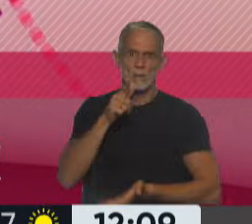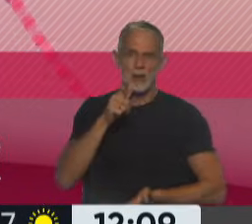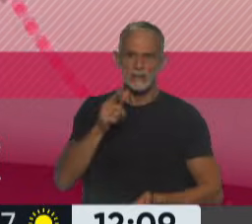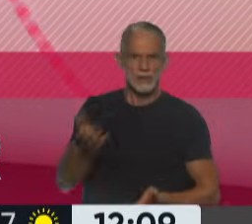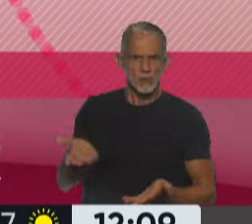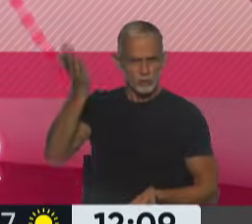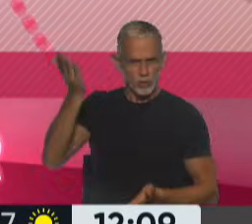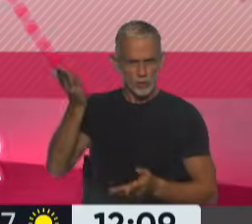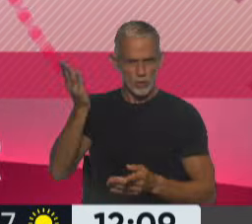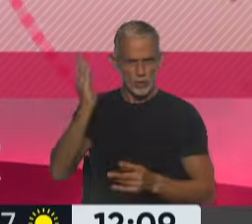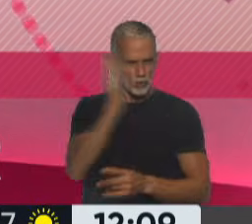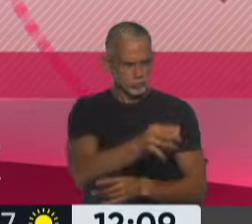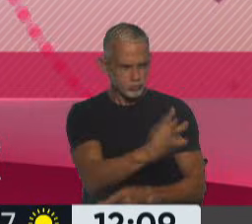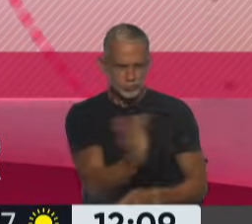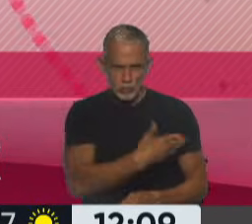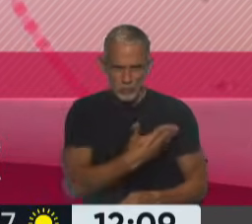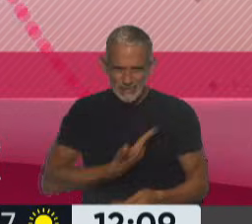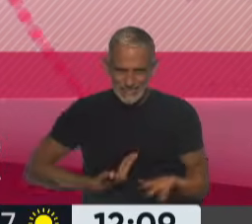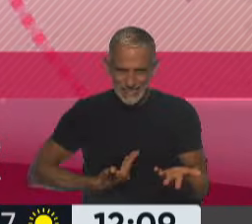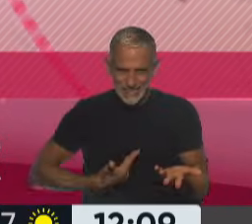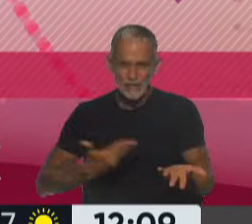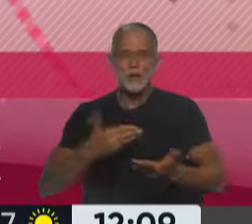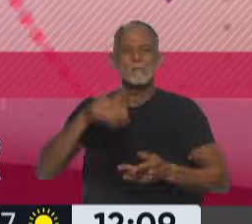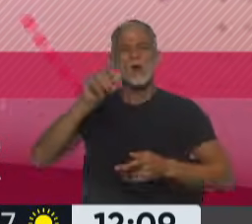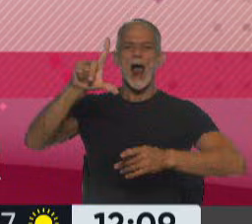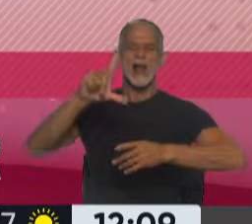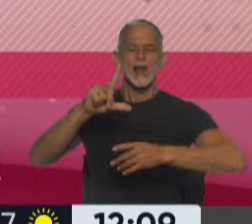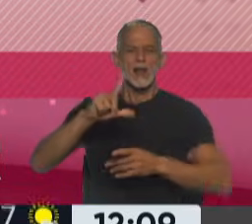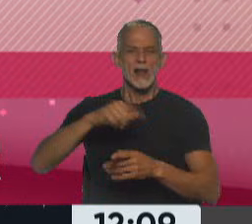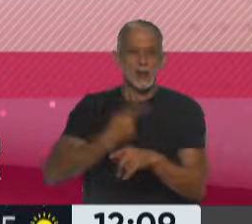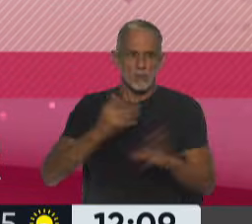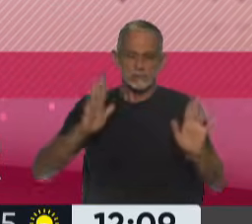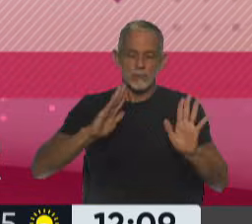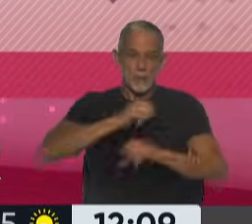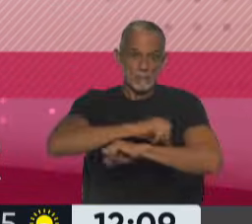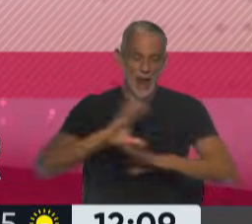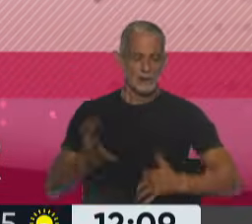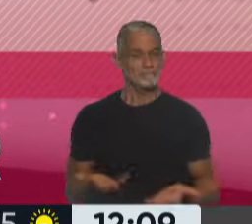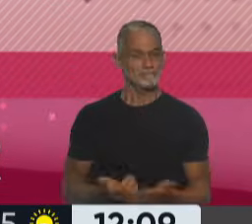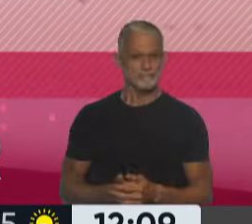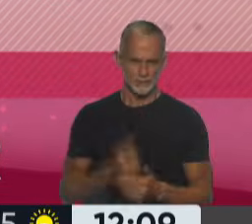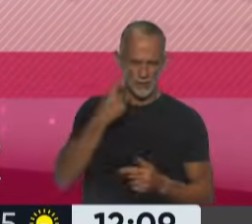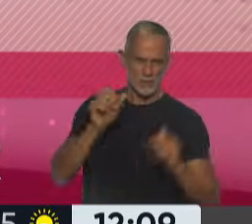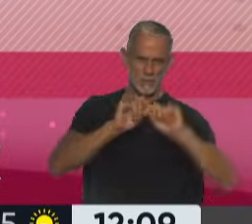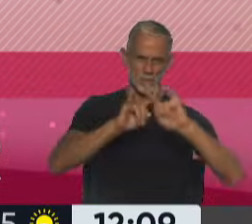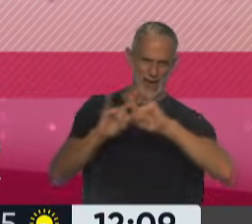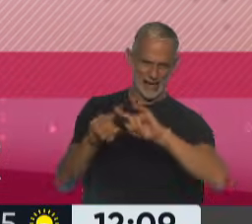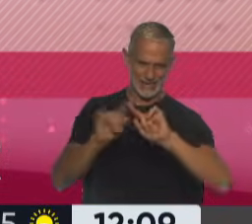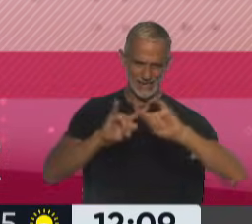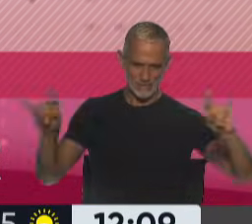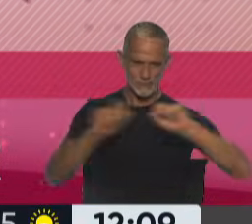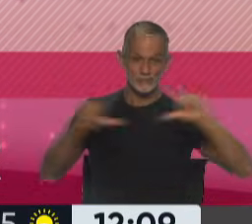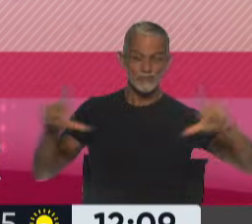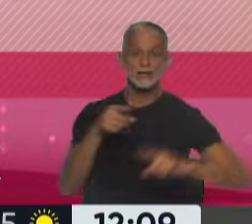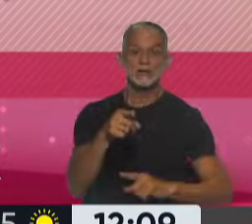más fuerza, sobre todo con estas cuestiones como incapacidad moral y física que son muy amplias. Pero mira, vamos a ver la página porque nosotros le estábamos contando de la cantidad